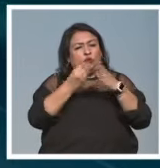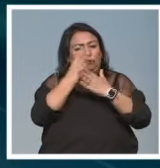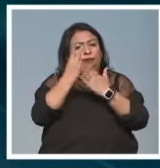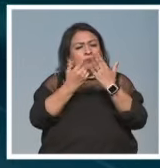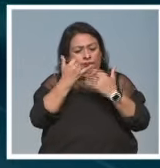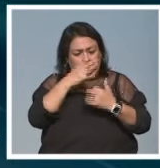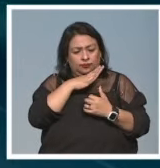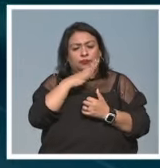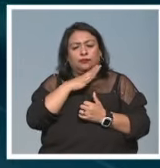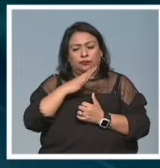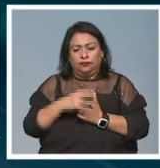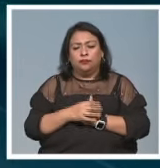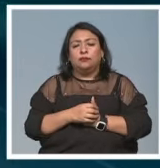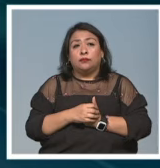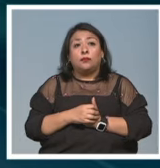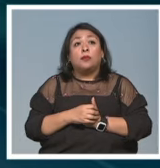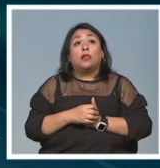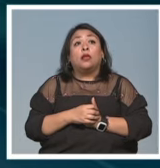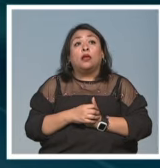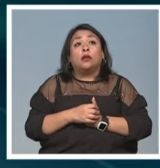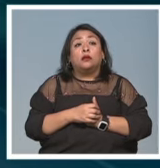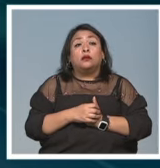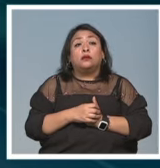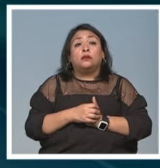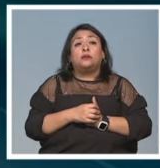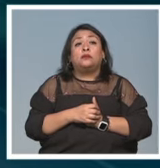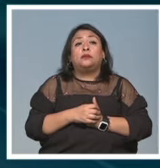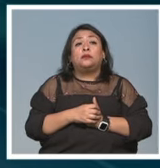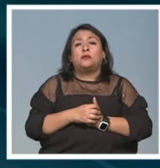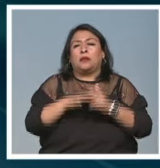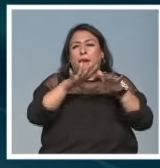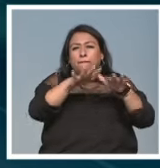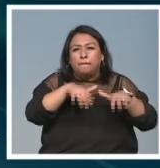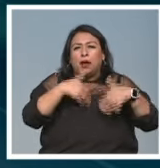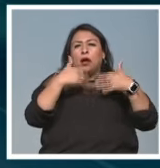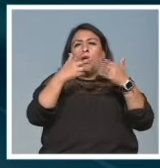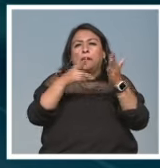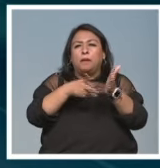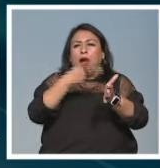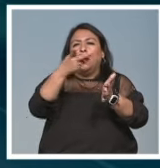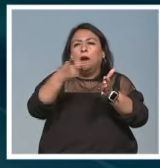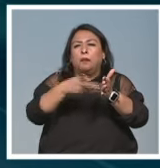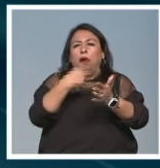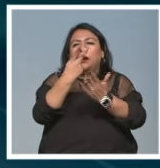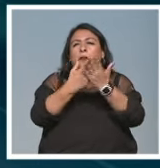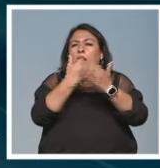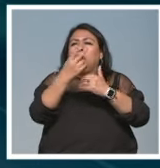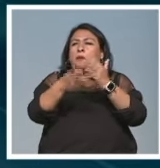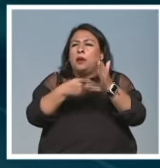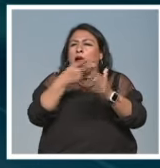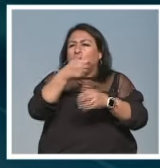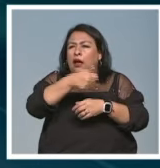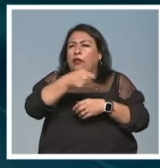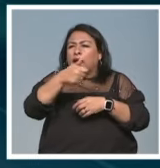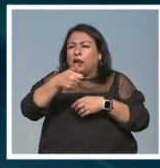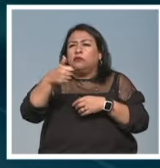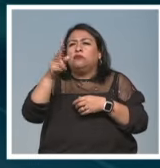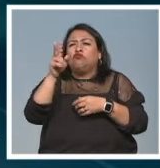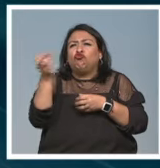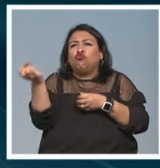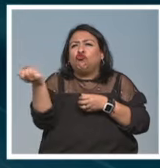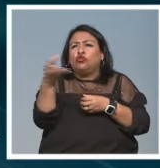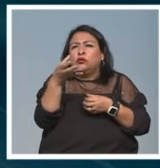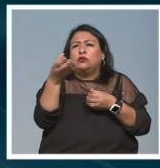proyectos. Cada presentación, cada proyecto, realmente pues